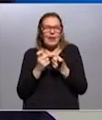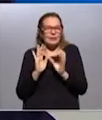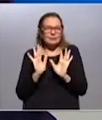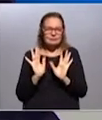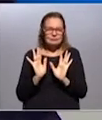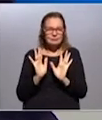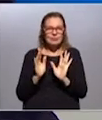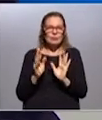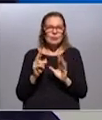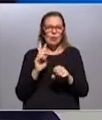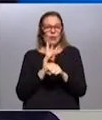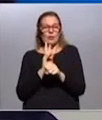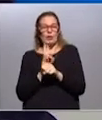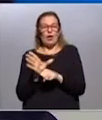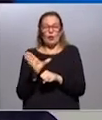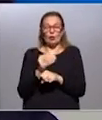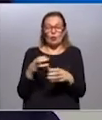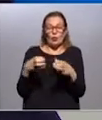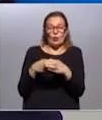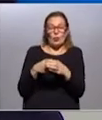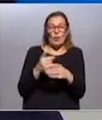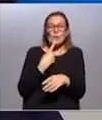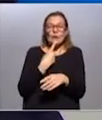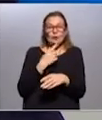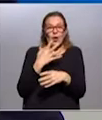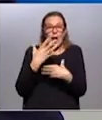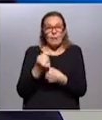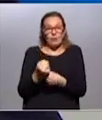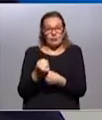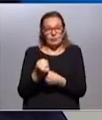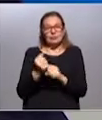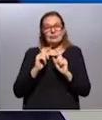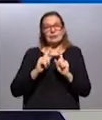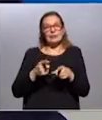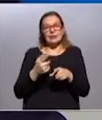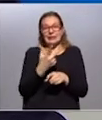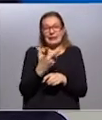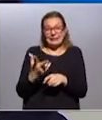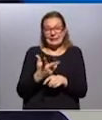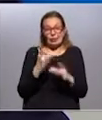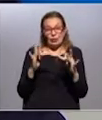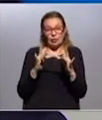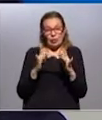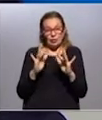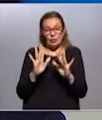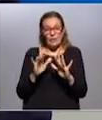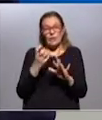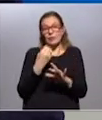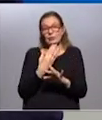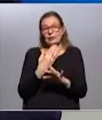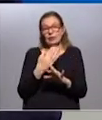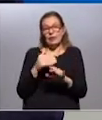con los respaldos de todos los sectores no esté y con un respaldo de las 3 coordinadoras porque el plenario